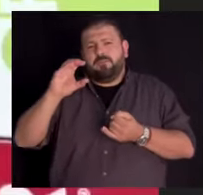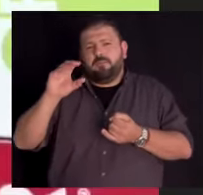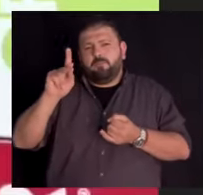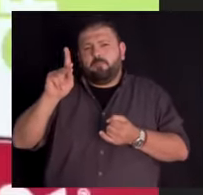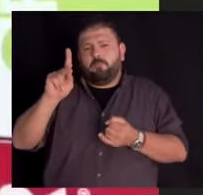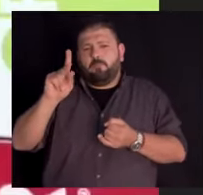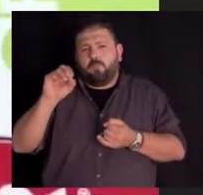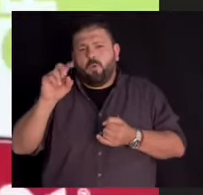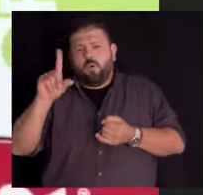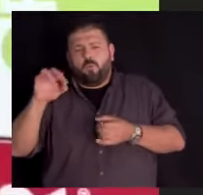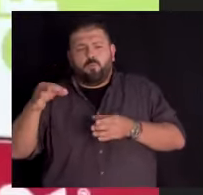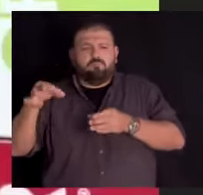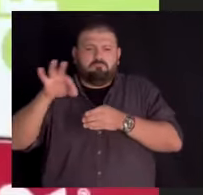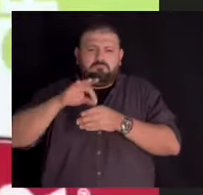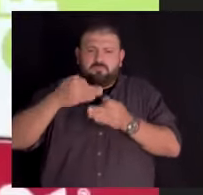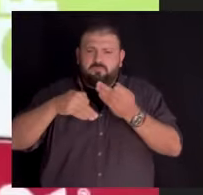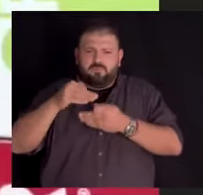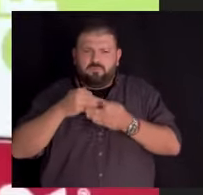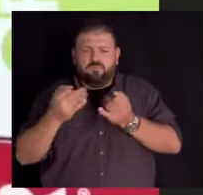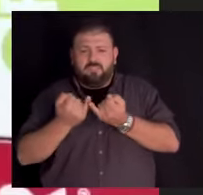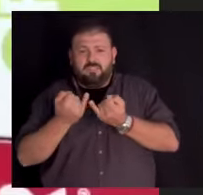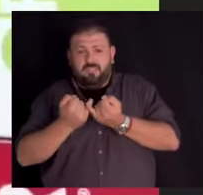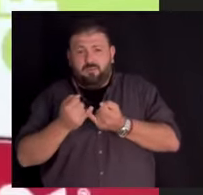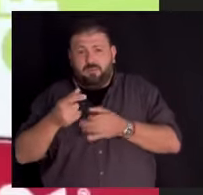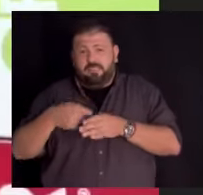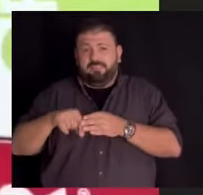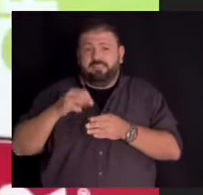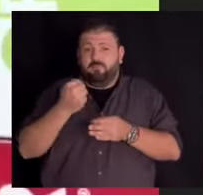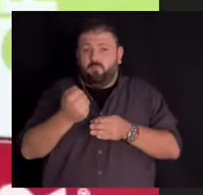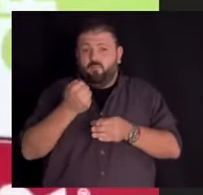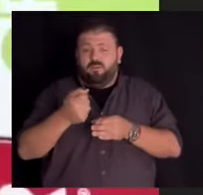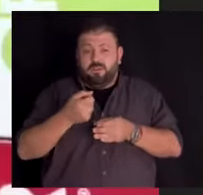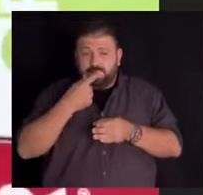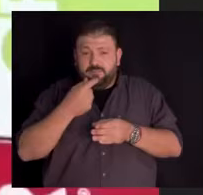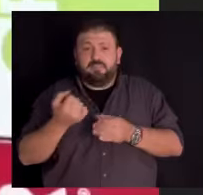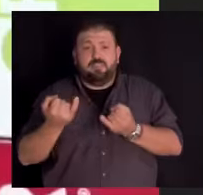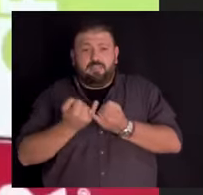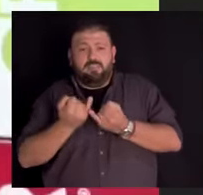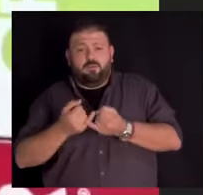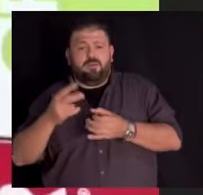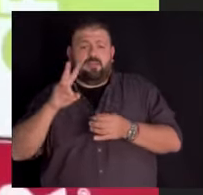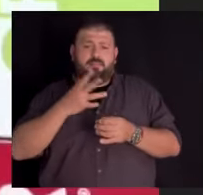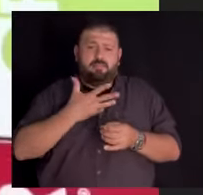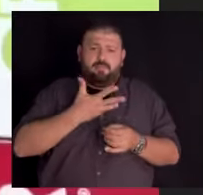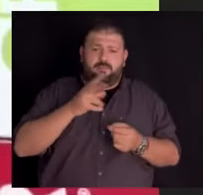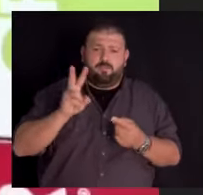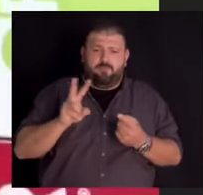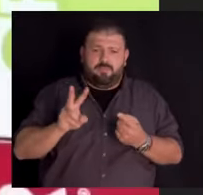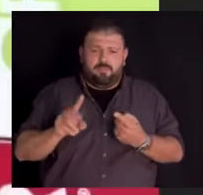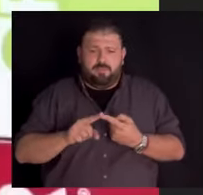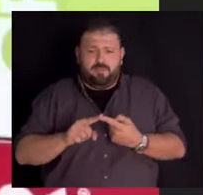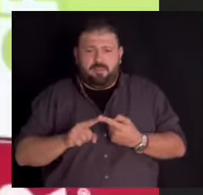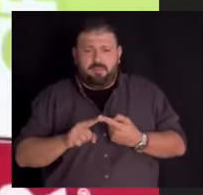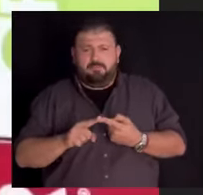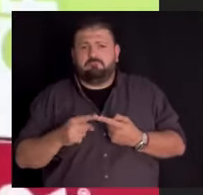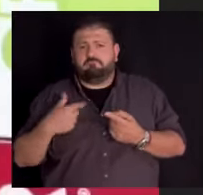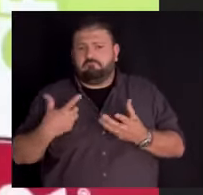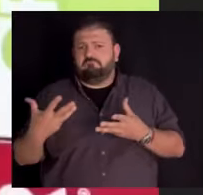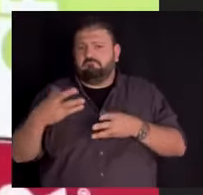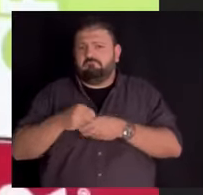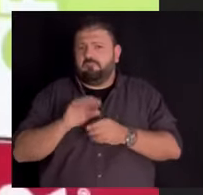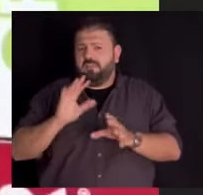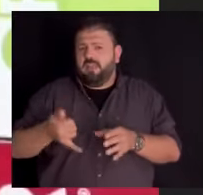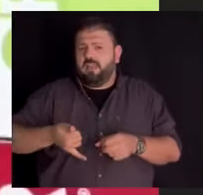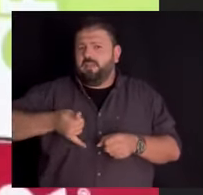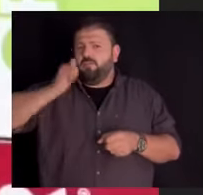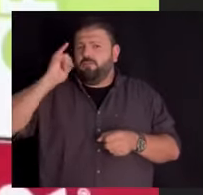echo la gotita de aceite. Como sabe a rayo, le pongo una capa entérica y entonces ya tengo una vitamina. Y bueno, pues ya me tomo la